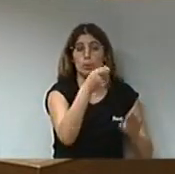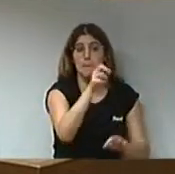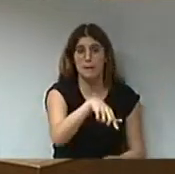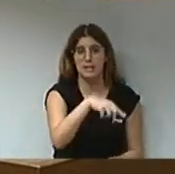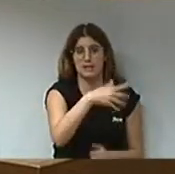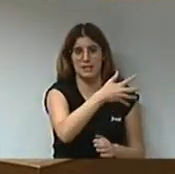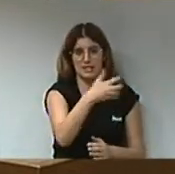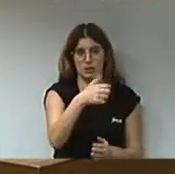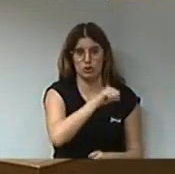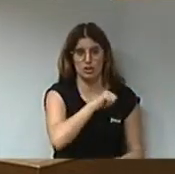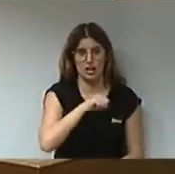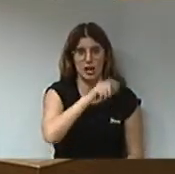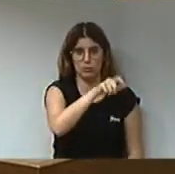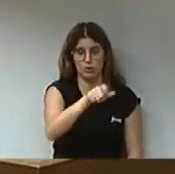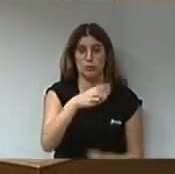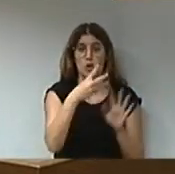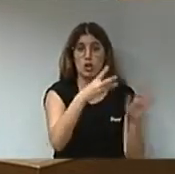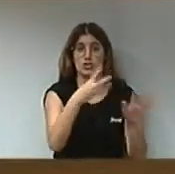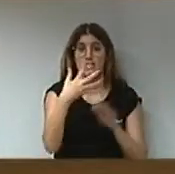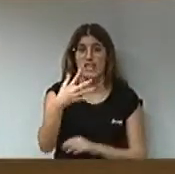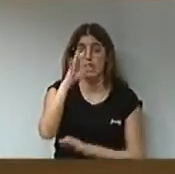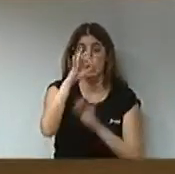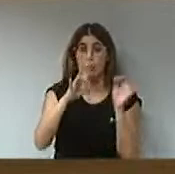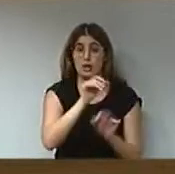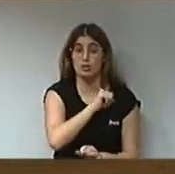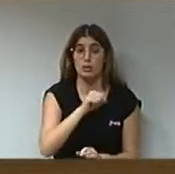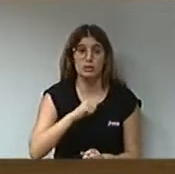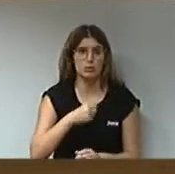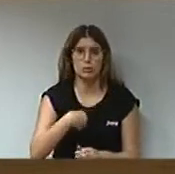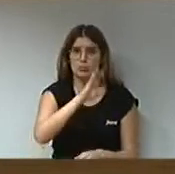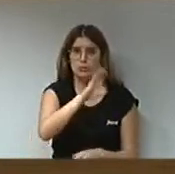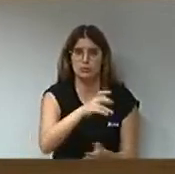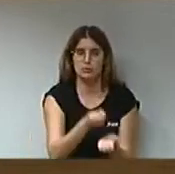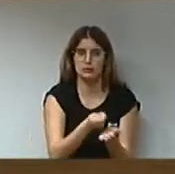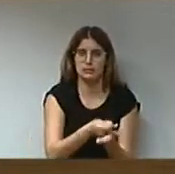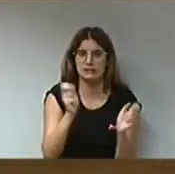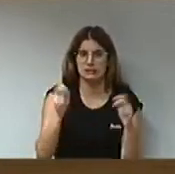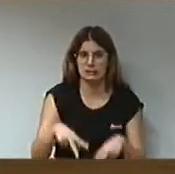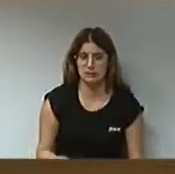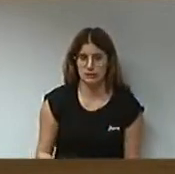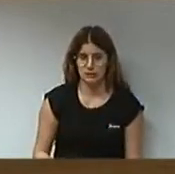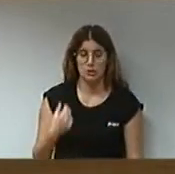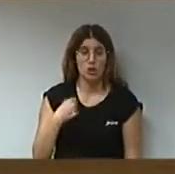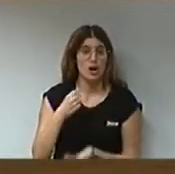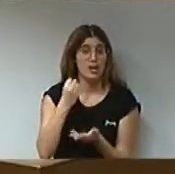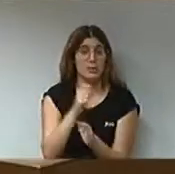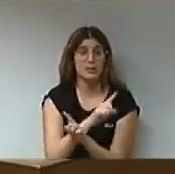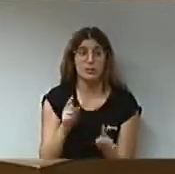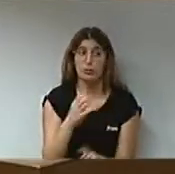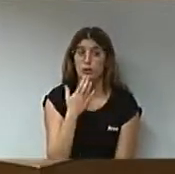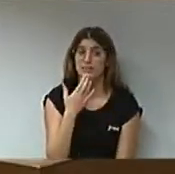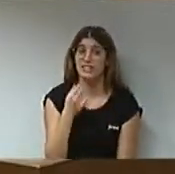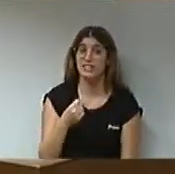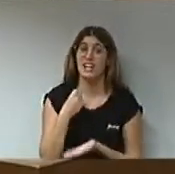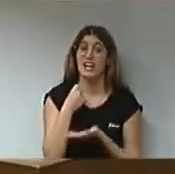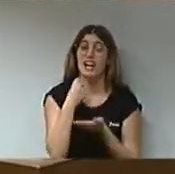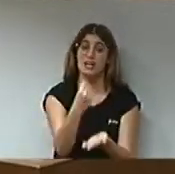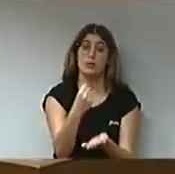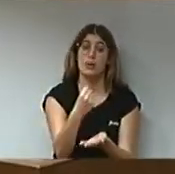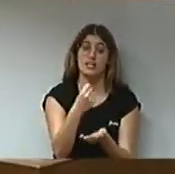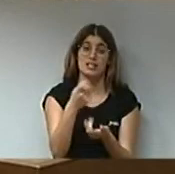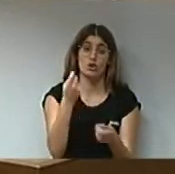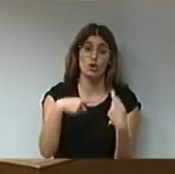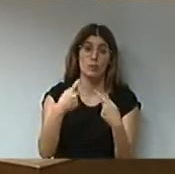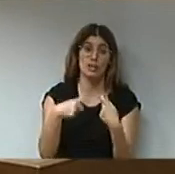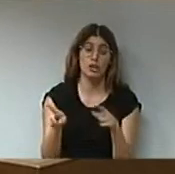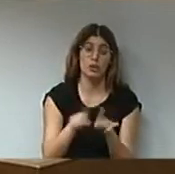el 85% de los autónomos de la comunidad. No vendría a sacar pecho de las ayudas tampoco si las ayudas al comercio, yo hubiera prometido,